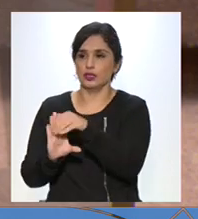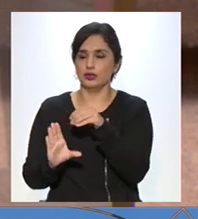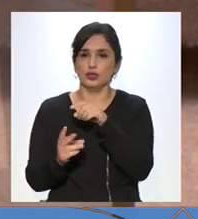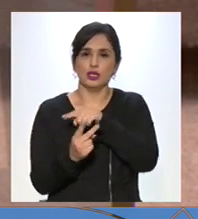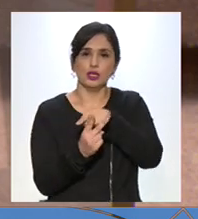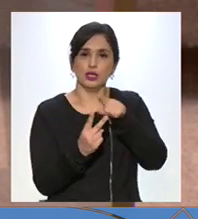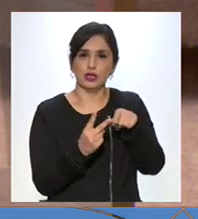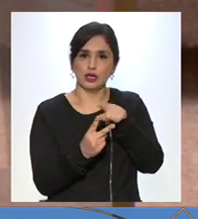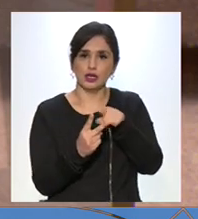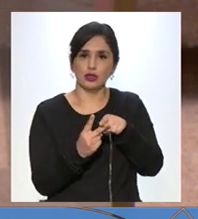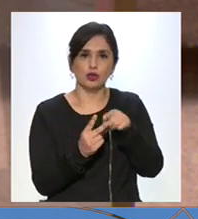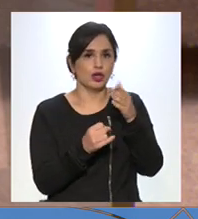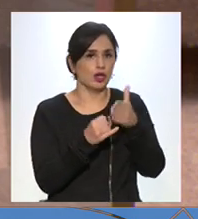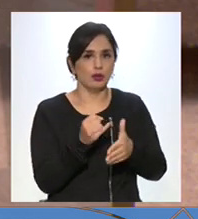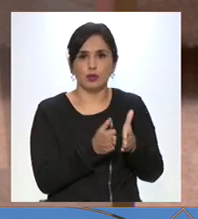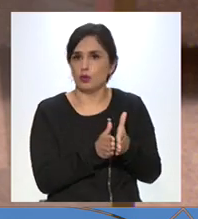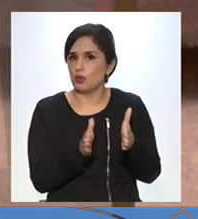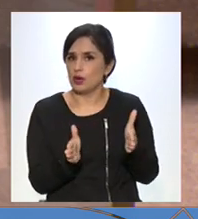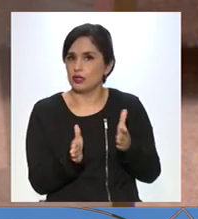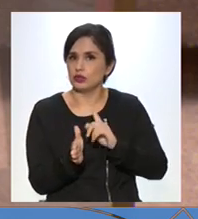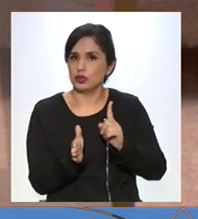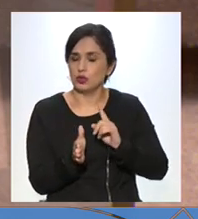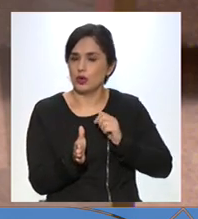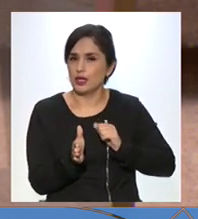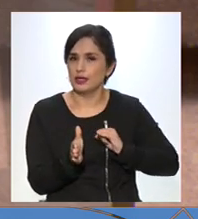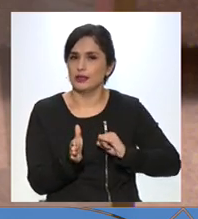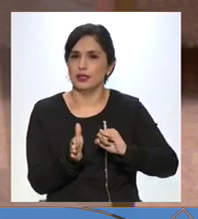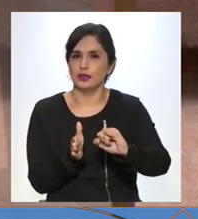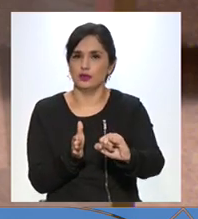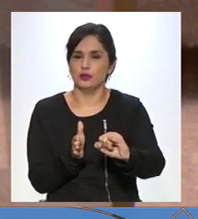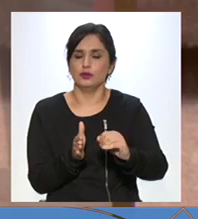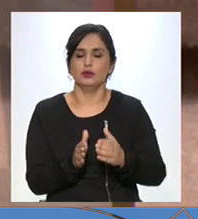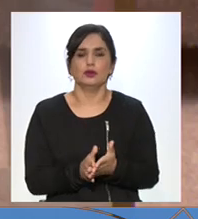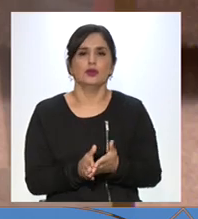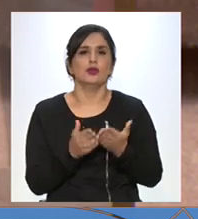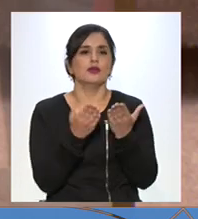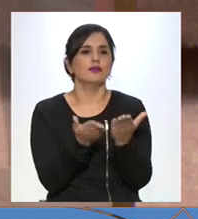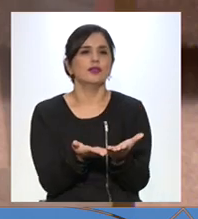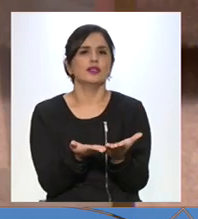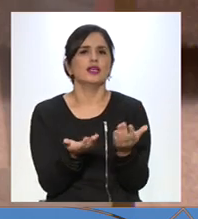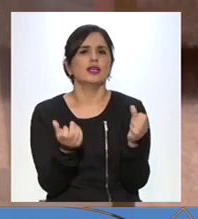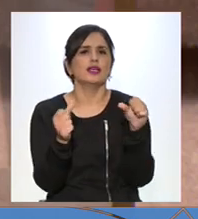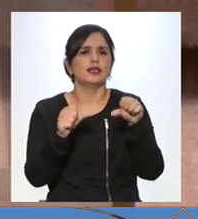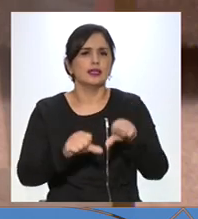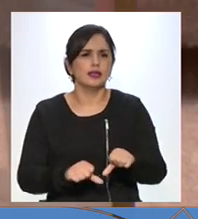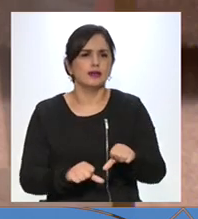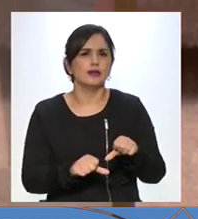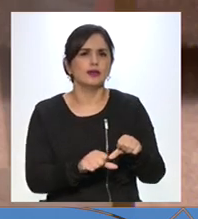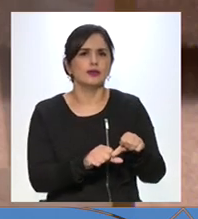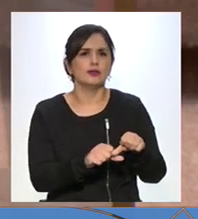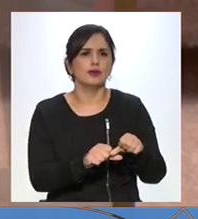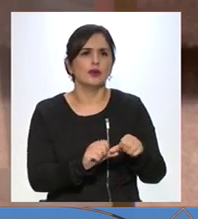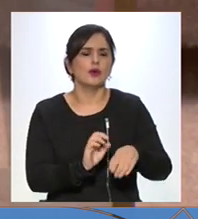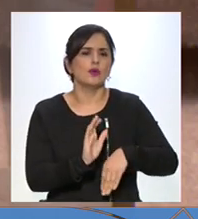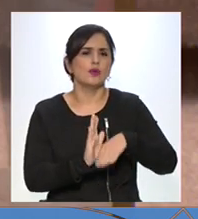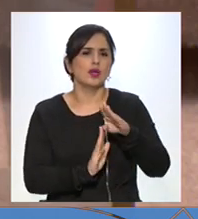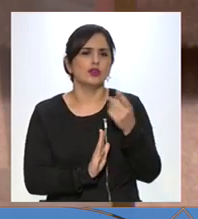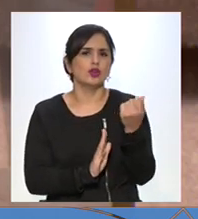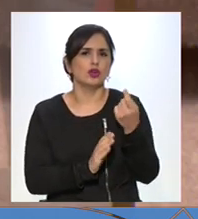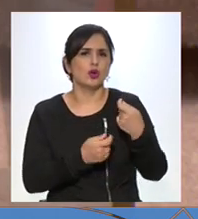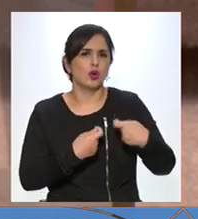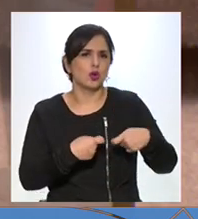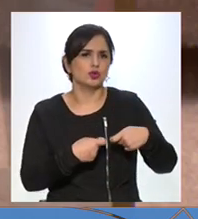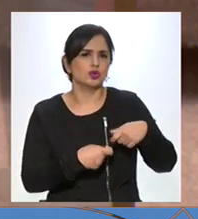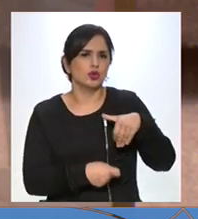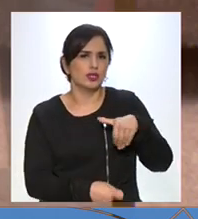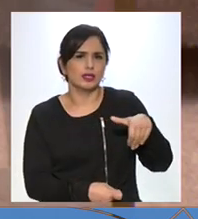cosas son transitorias. La oferta está restringida por factores reales de quiebre de la cadena de abastecimiento con elevados costos de transporte y